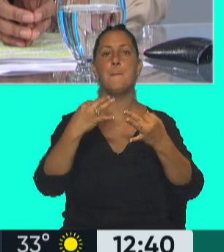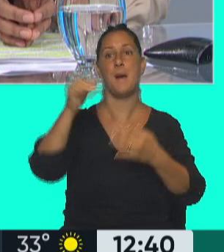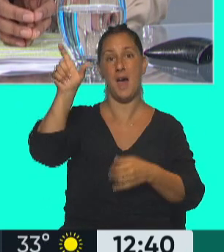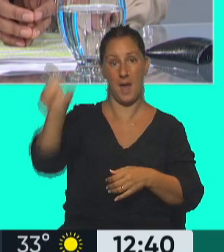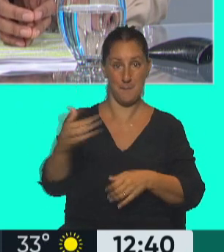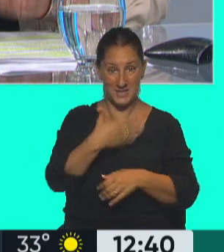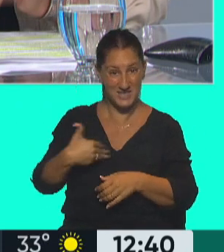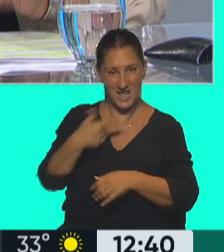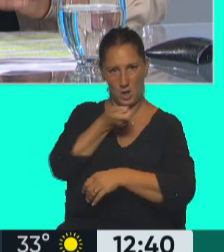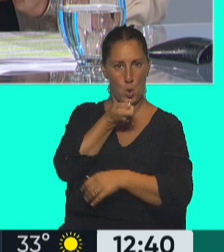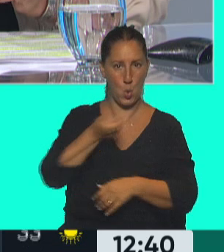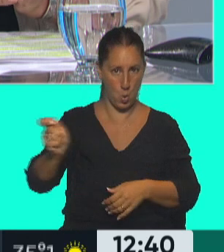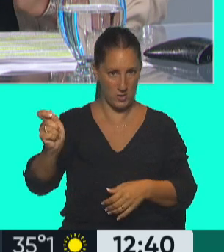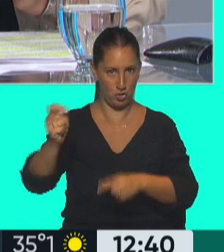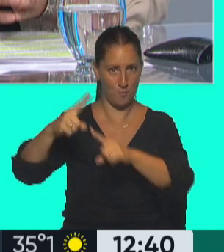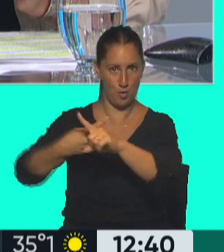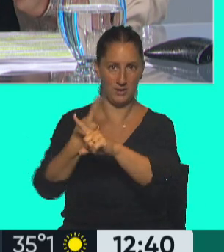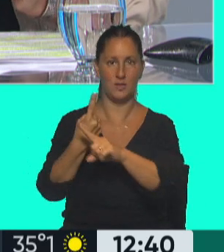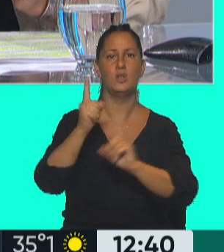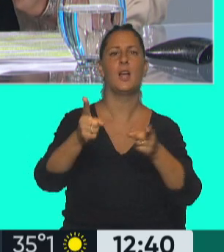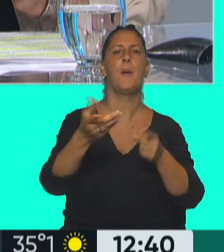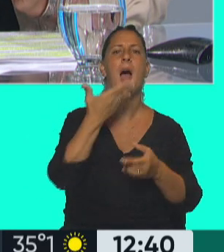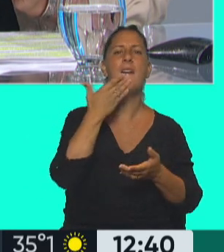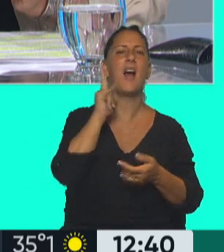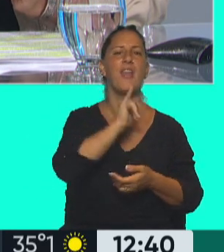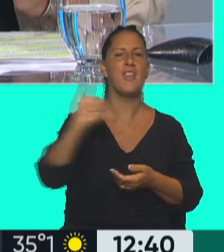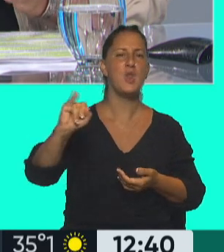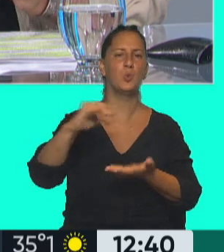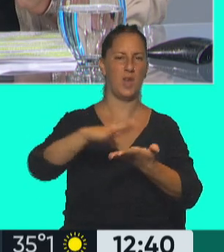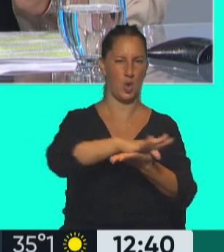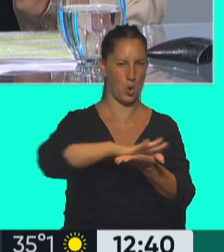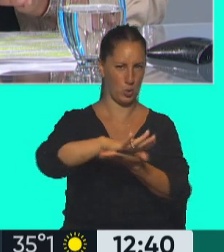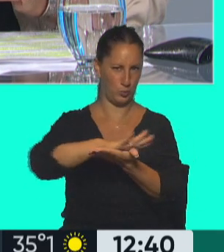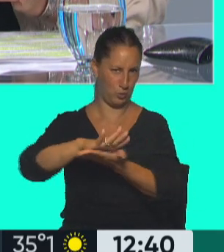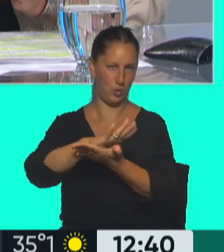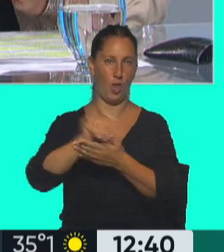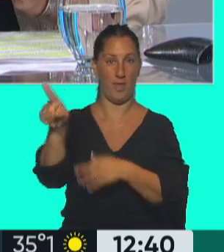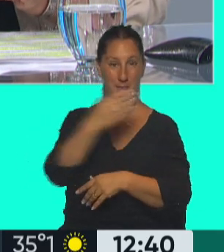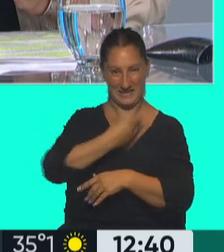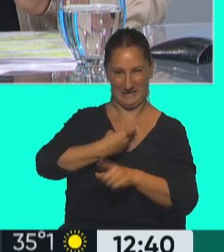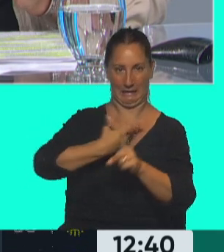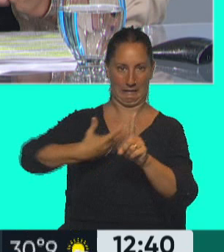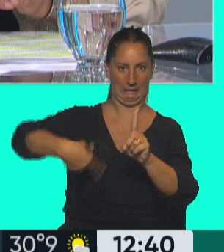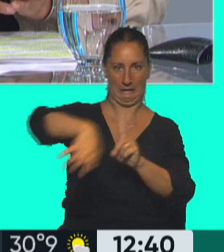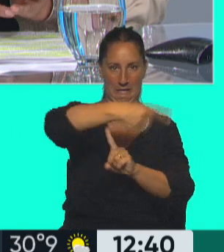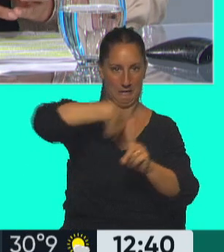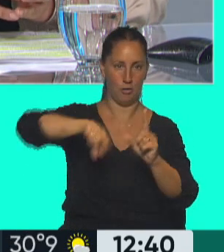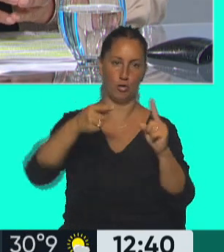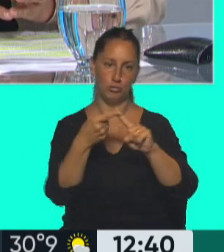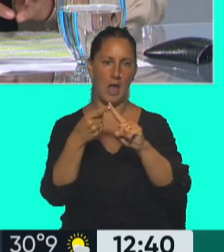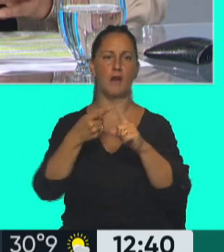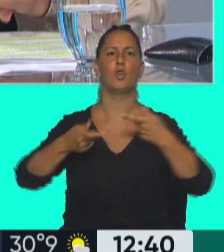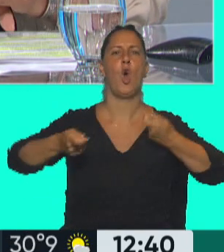político al presidente. Hablan además de las denuncias de corrupción que lo envuelven junto a su entorno y respecto del